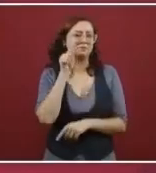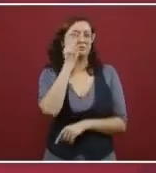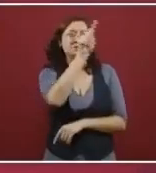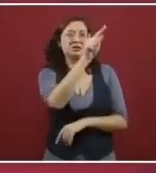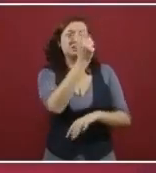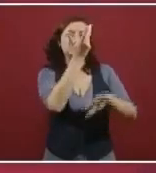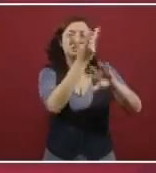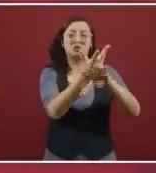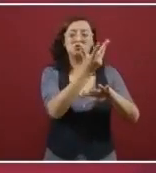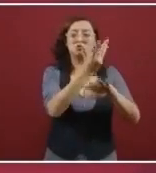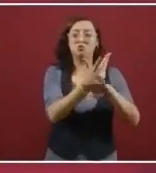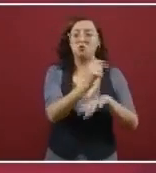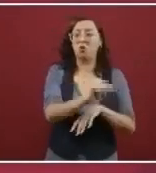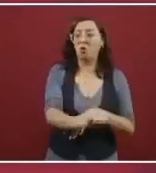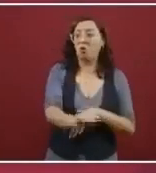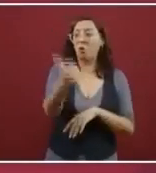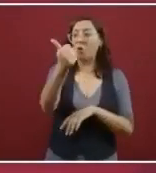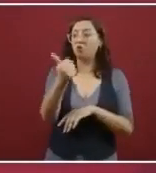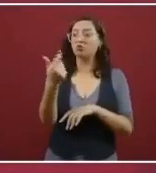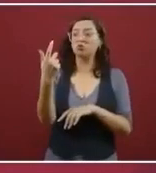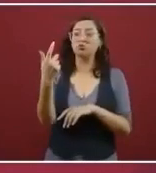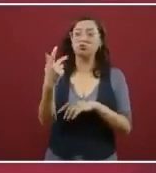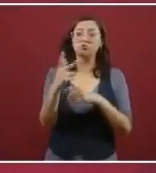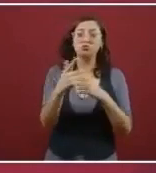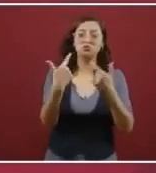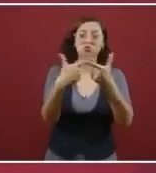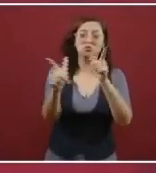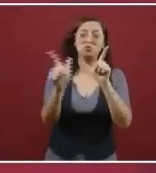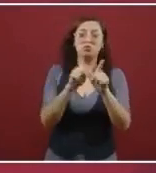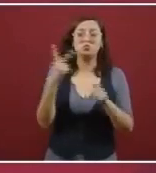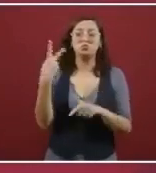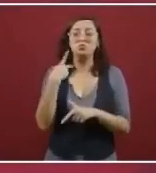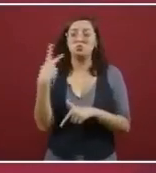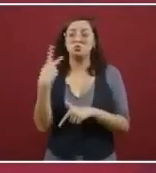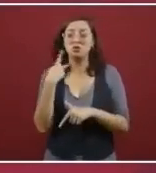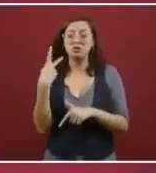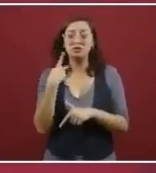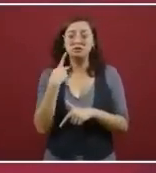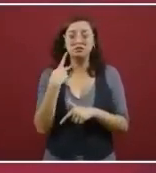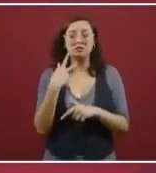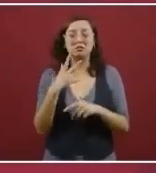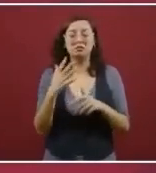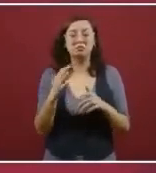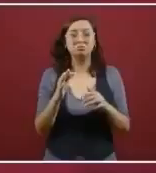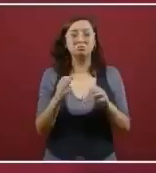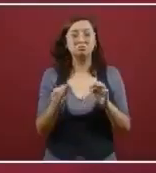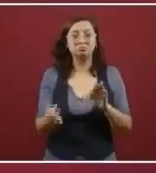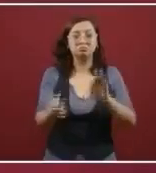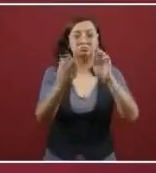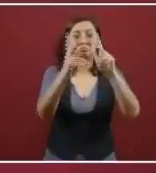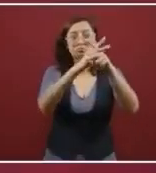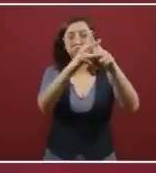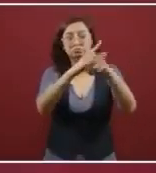políticas, partidistas. Vamos a ser muy respetuosos de eso. No queremos